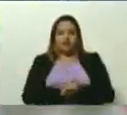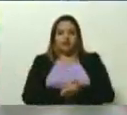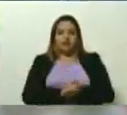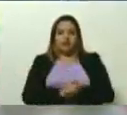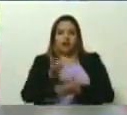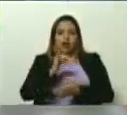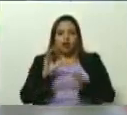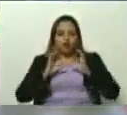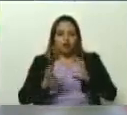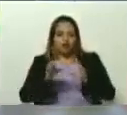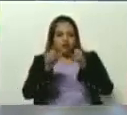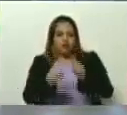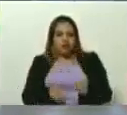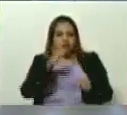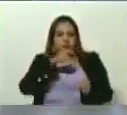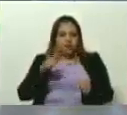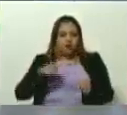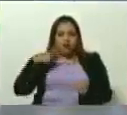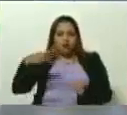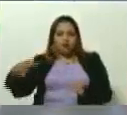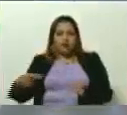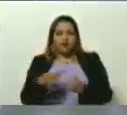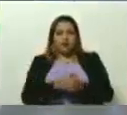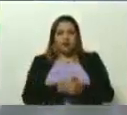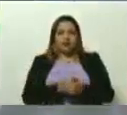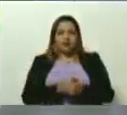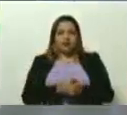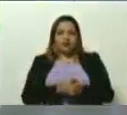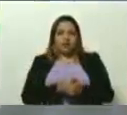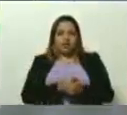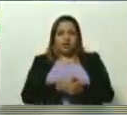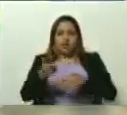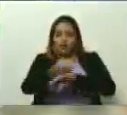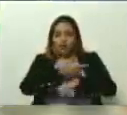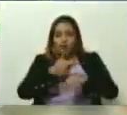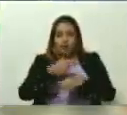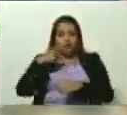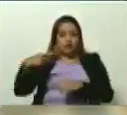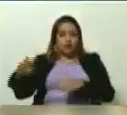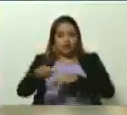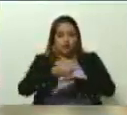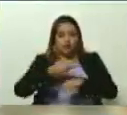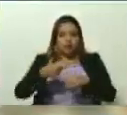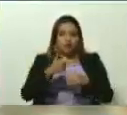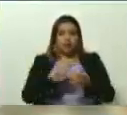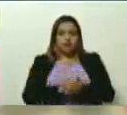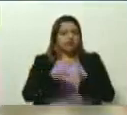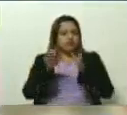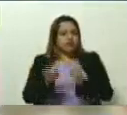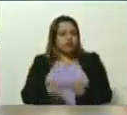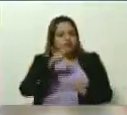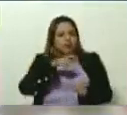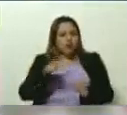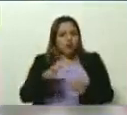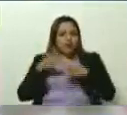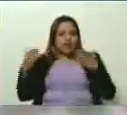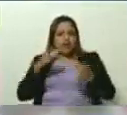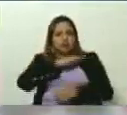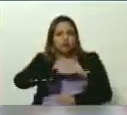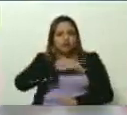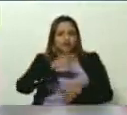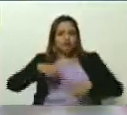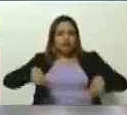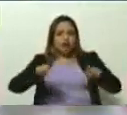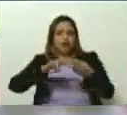órgano de seguridad ciudadana, con una política de Estado, una política de gobierno, de seguridad ciudadana, la gran misión Cuadrantes de